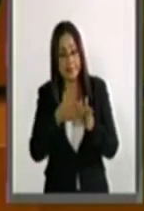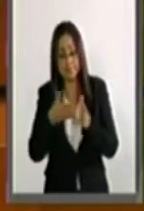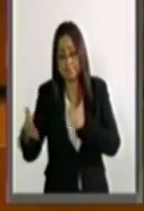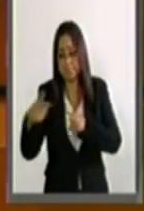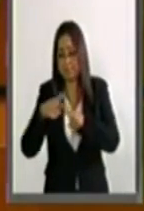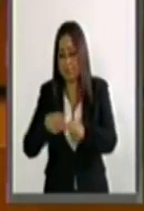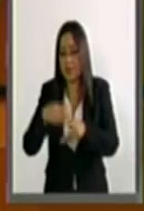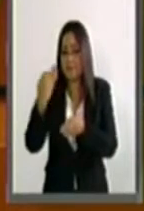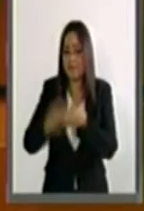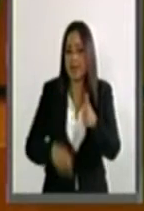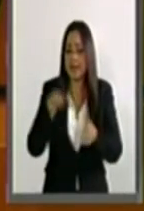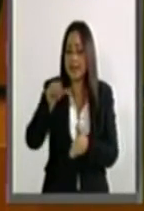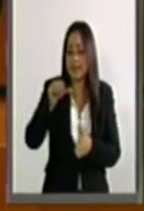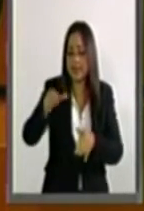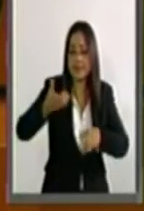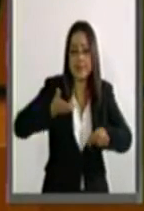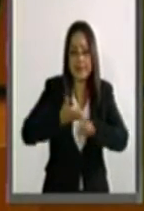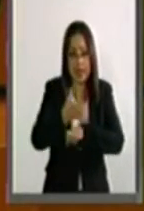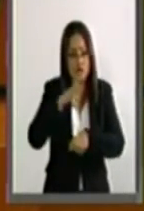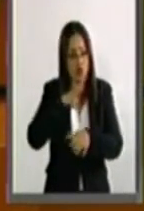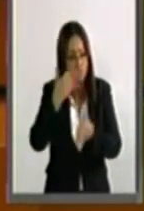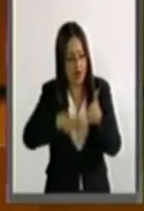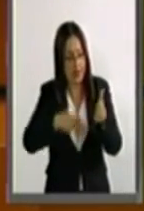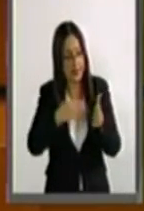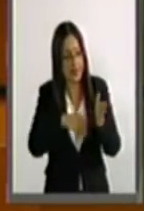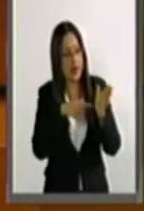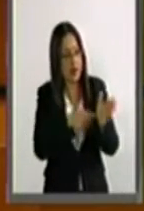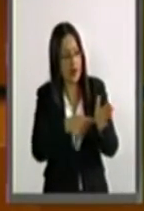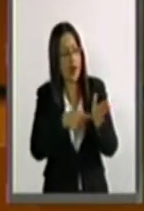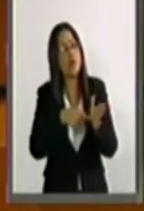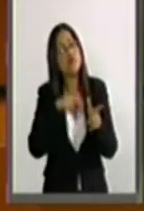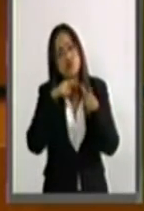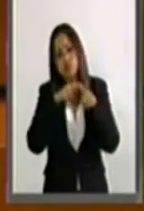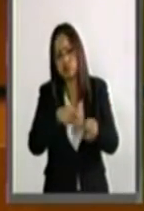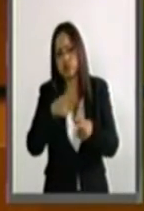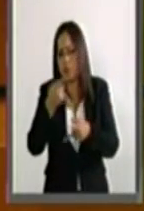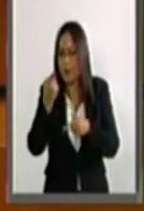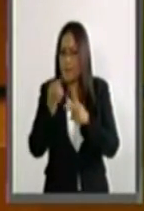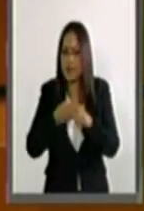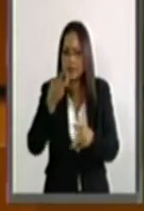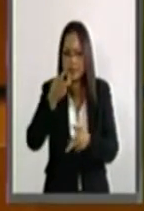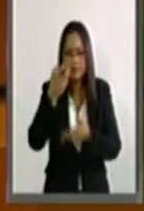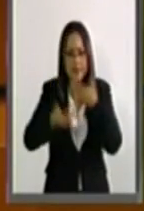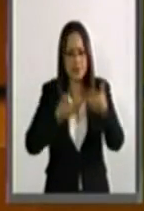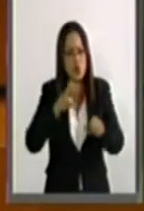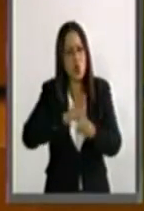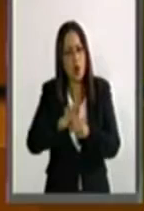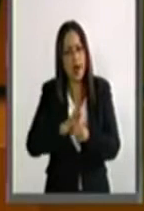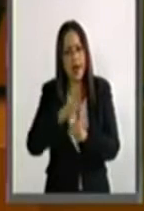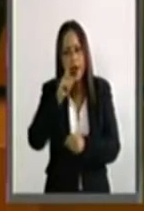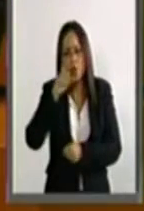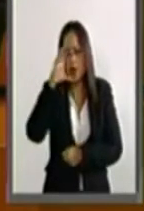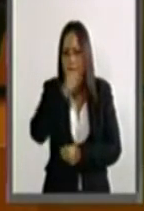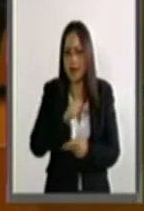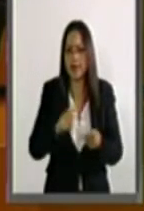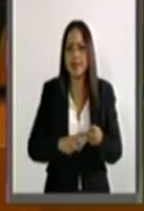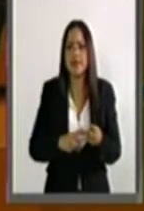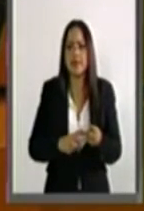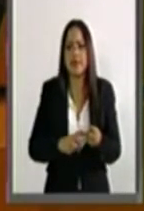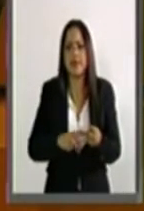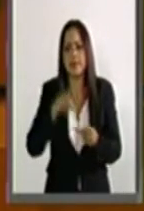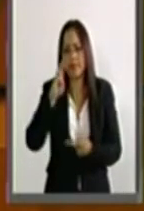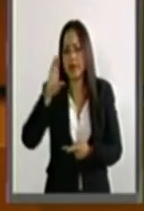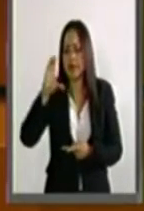las 16 entidades restantes por poner este servicio en operación, y son Aguascalientes,